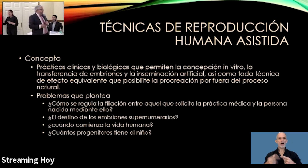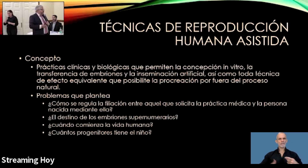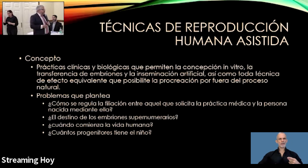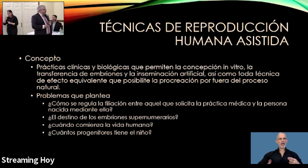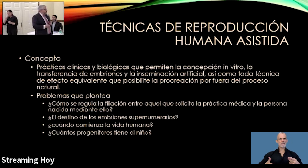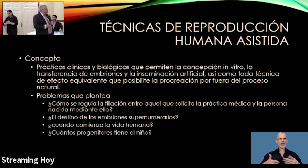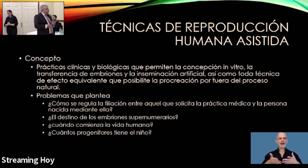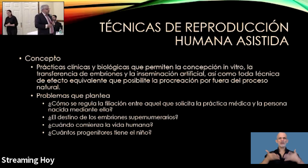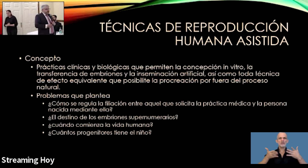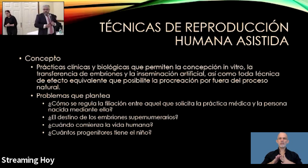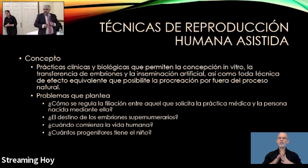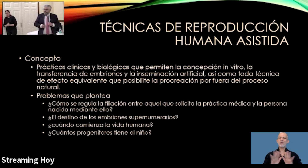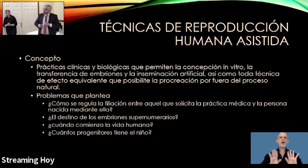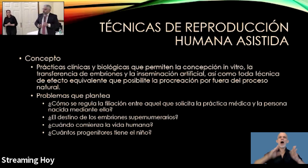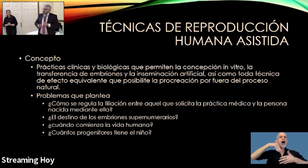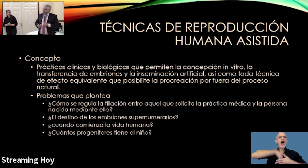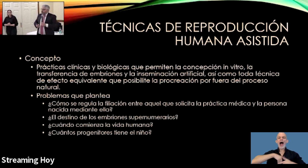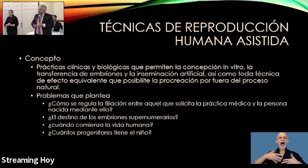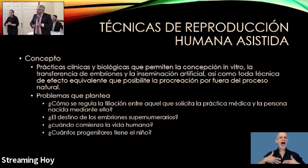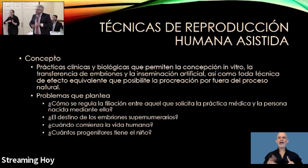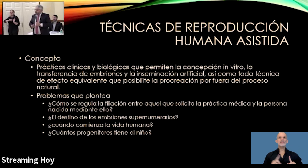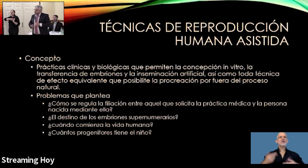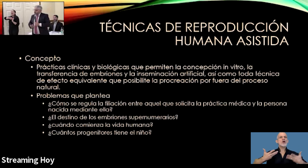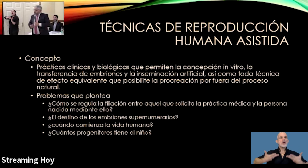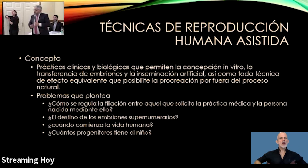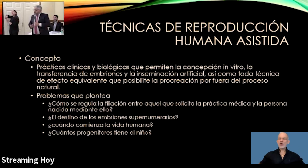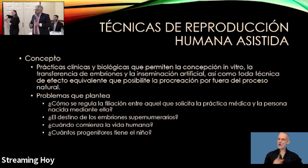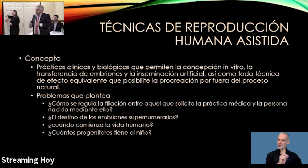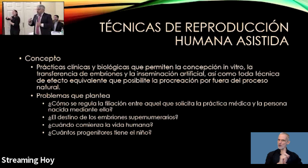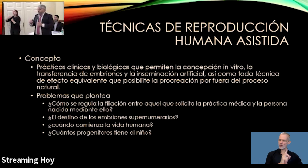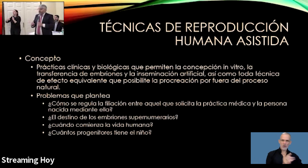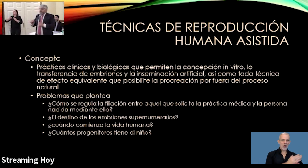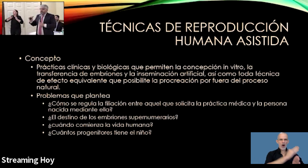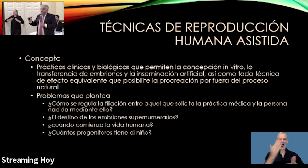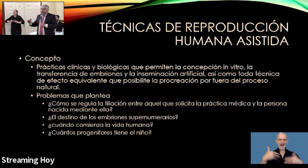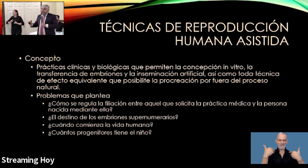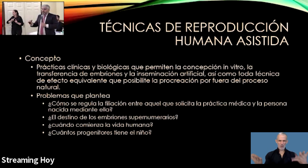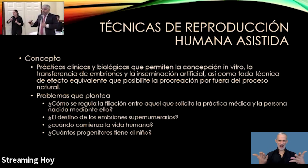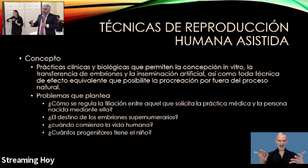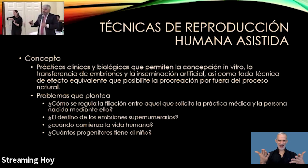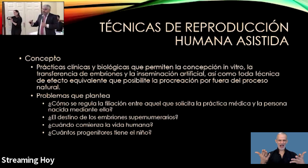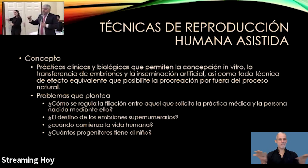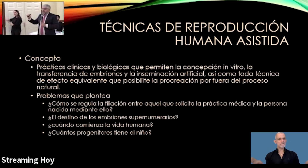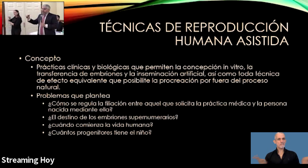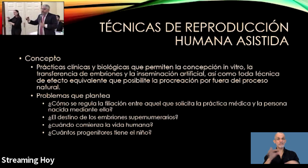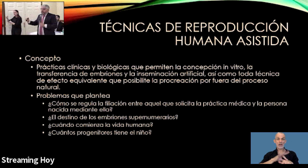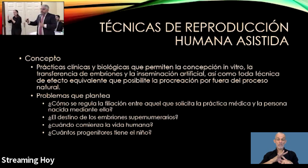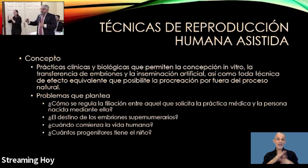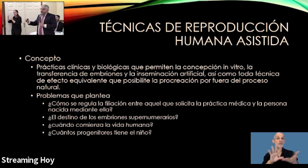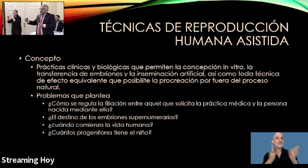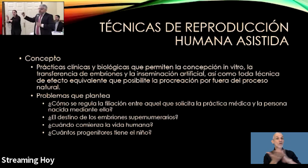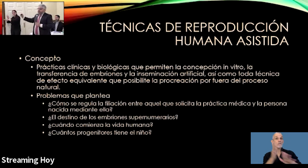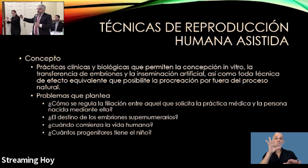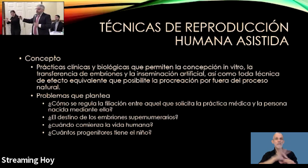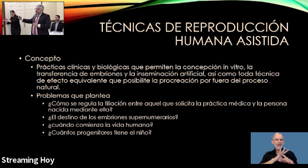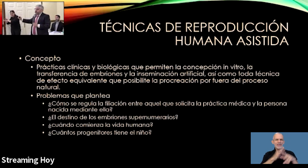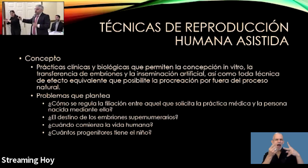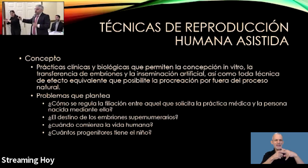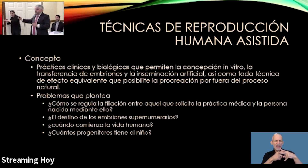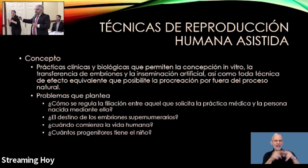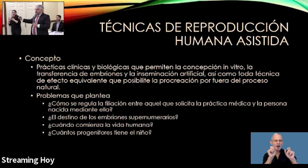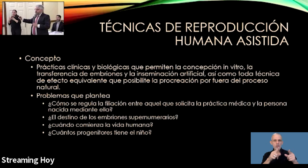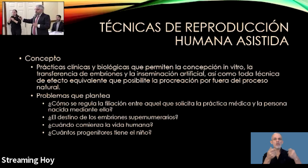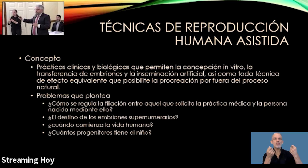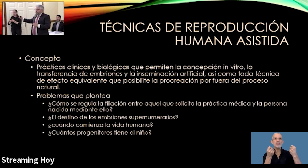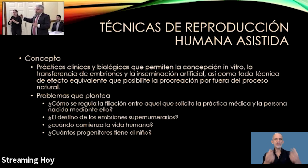por fuera del proceso natural. Es decir, la práctica médica que permite